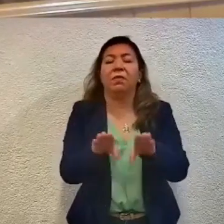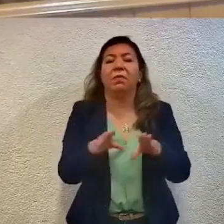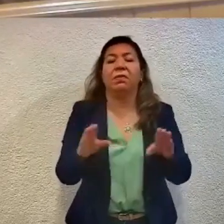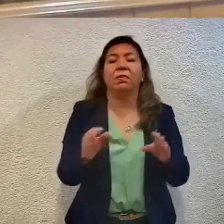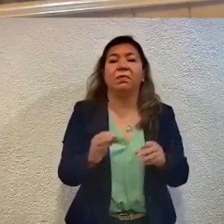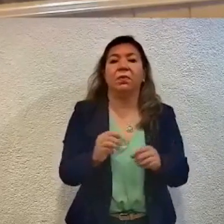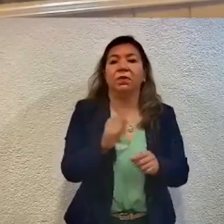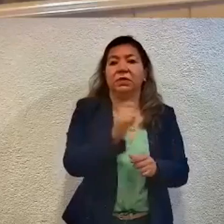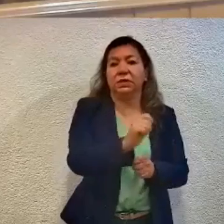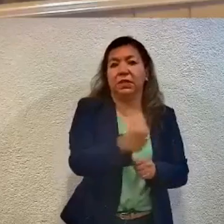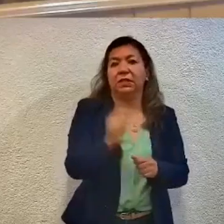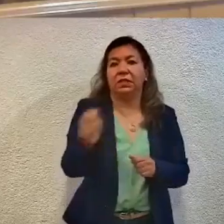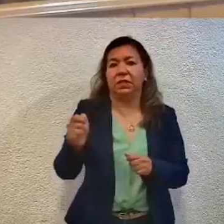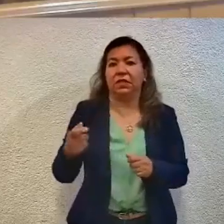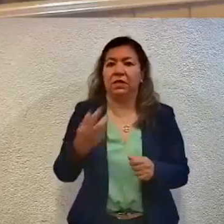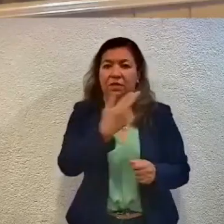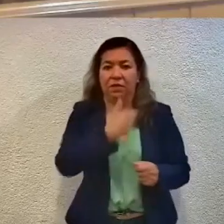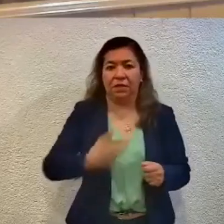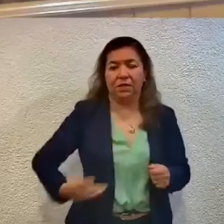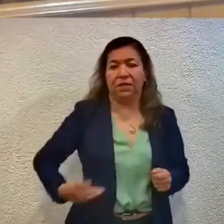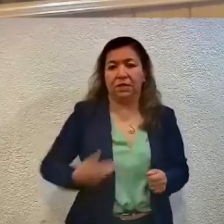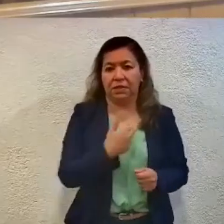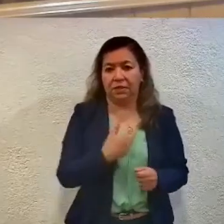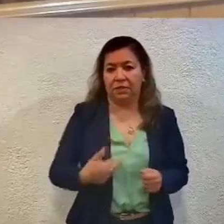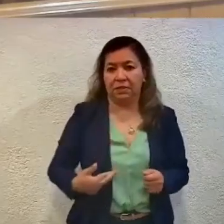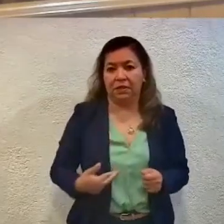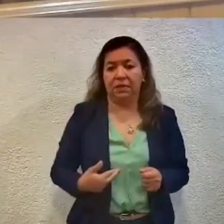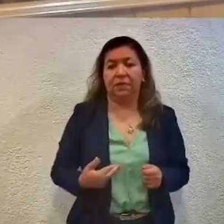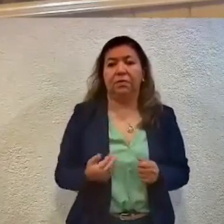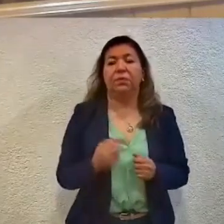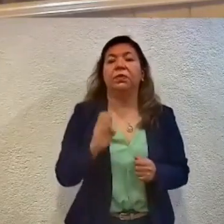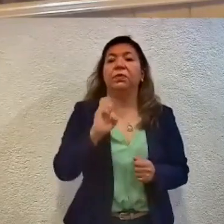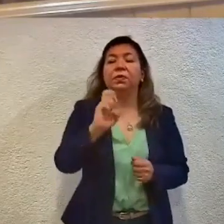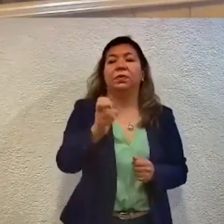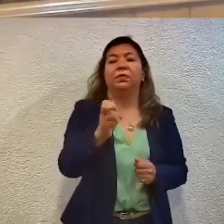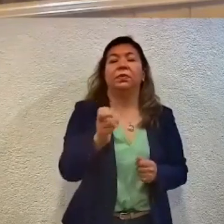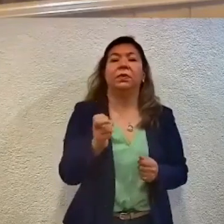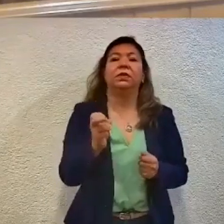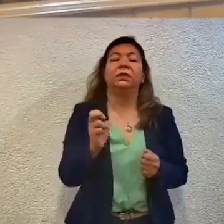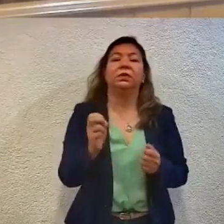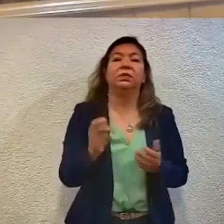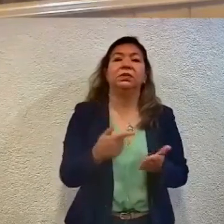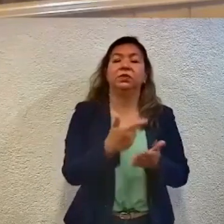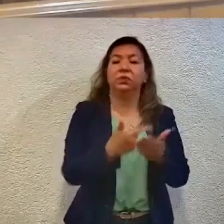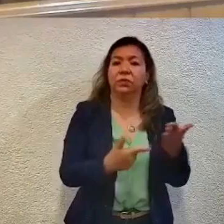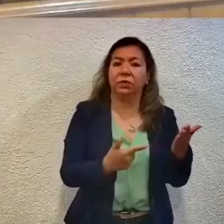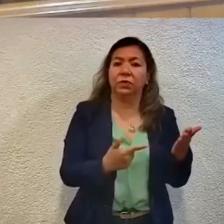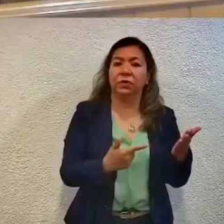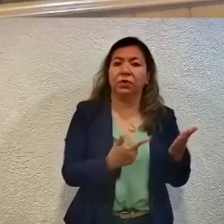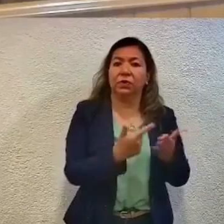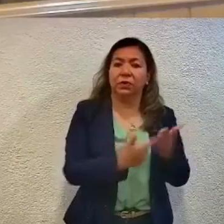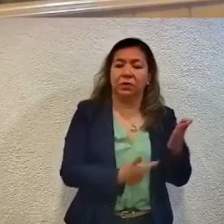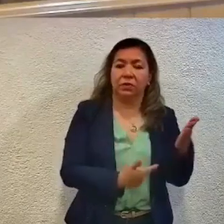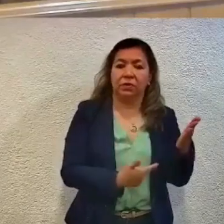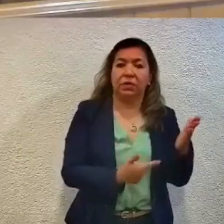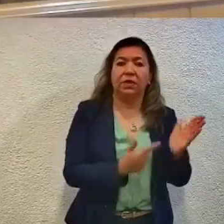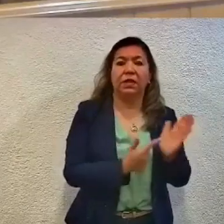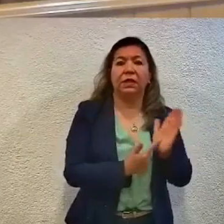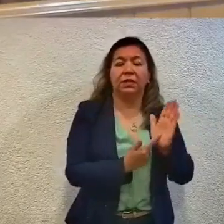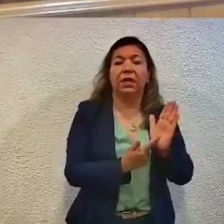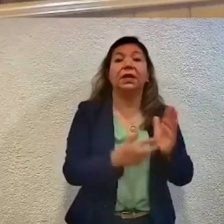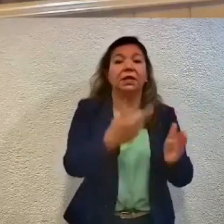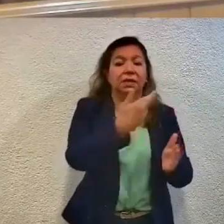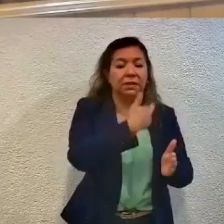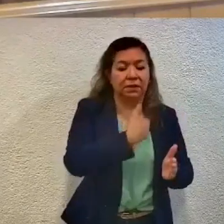que no está considerada en forma alguna en la legislación y normatividad aplicable. Por tanto, en la consulta se